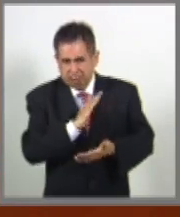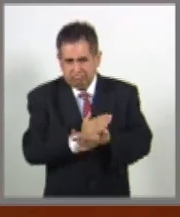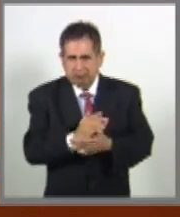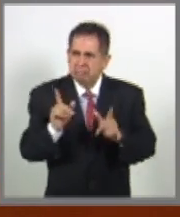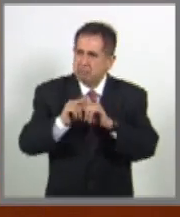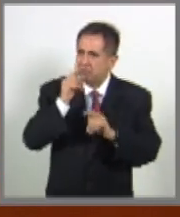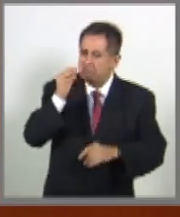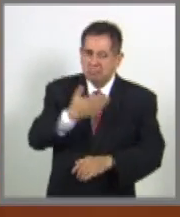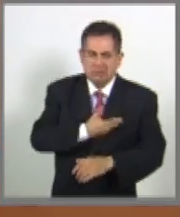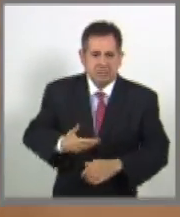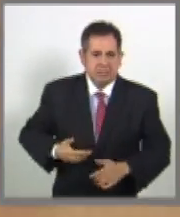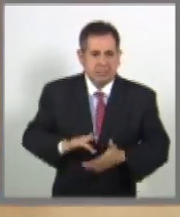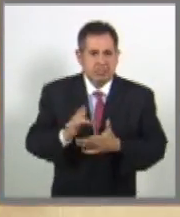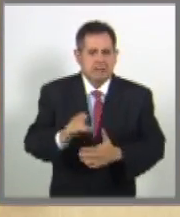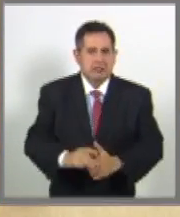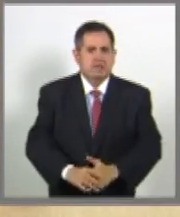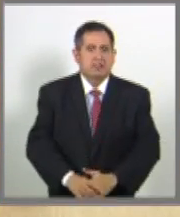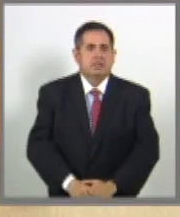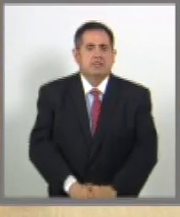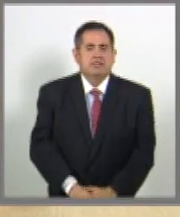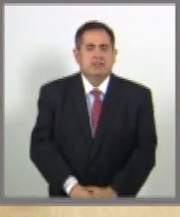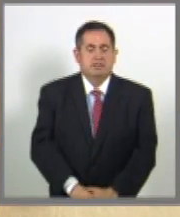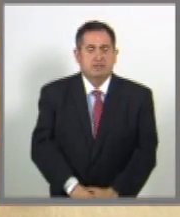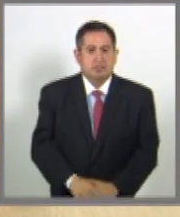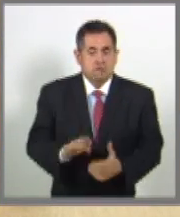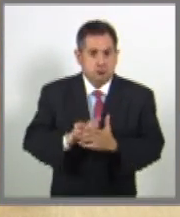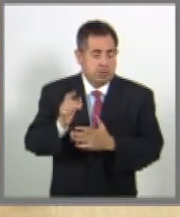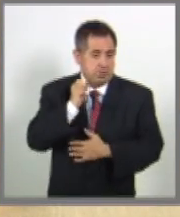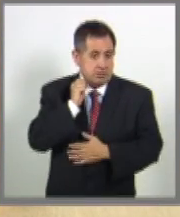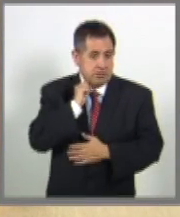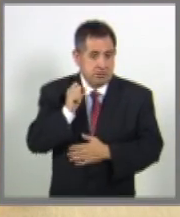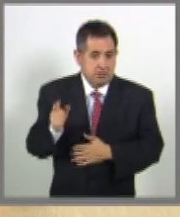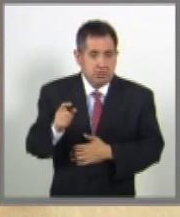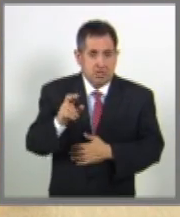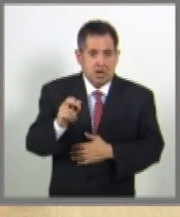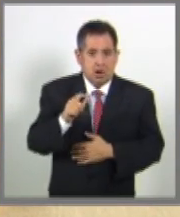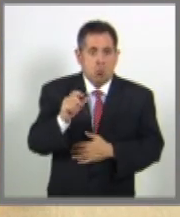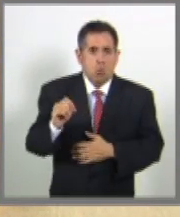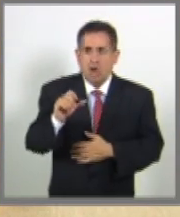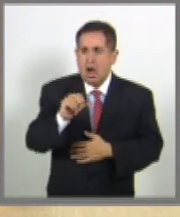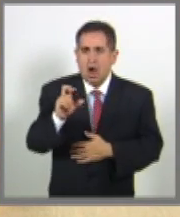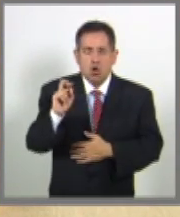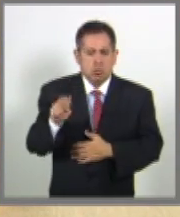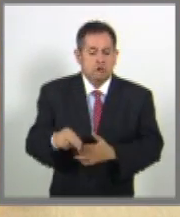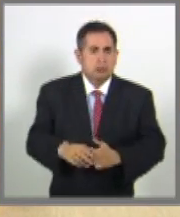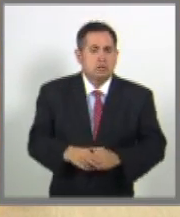Es cuanto, presidente. Muchas gracias. Muchas gracias, senador Raúl Aarón Pozos Lanz. Se concede.